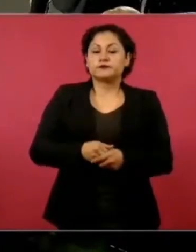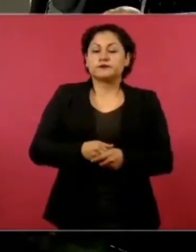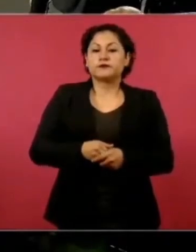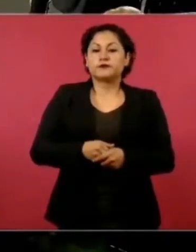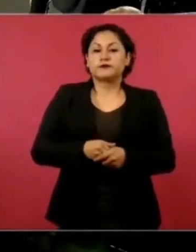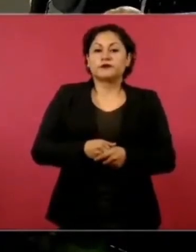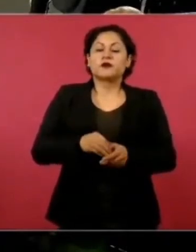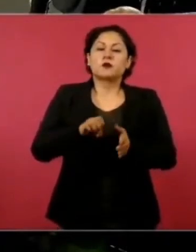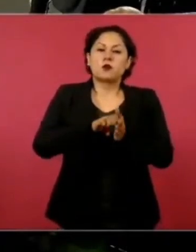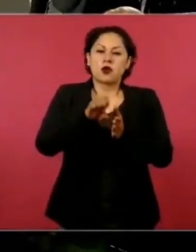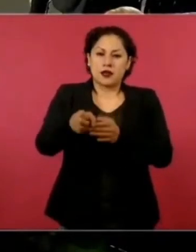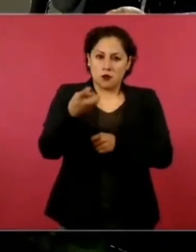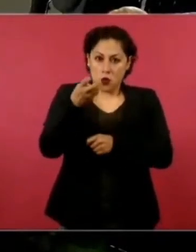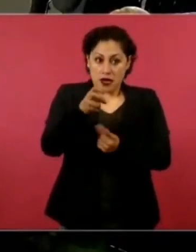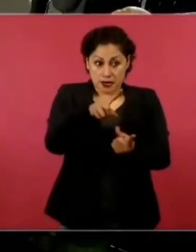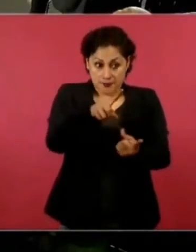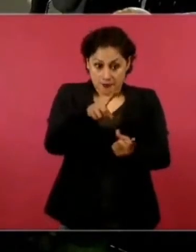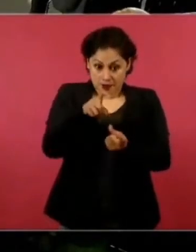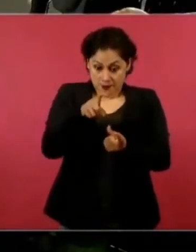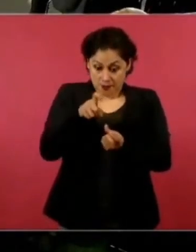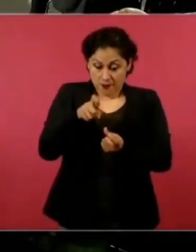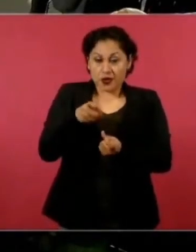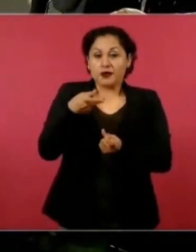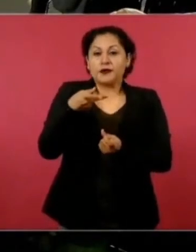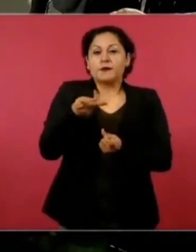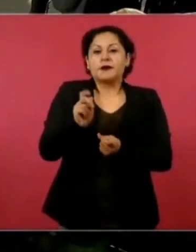descontando inflación, son